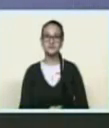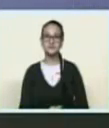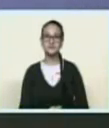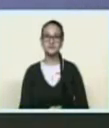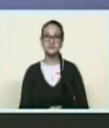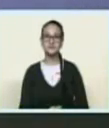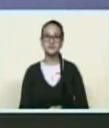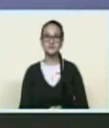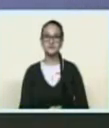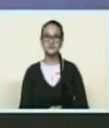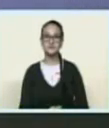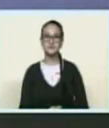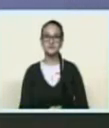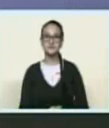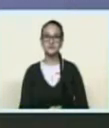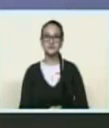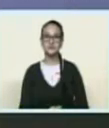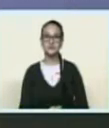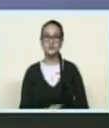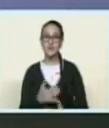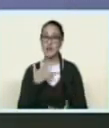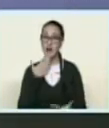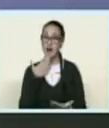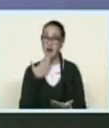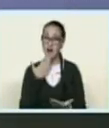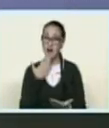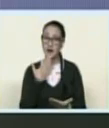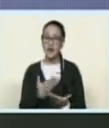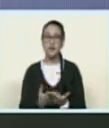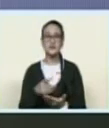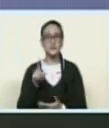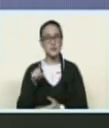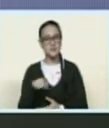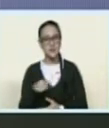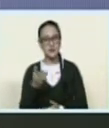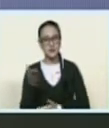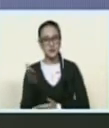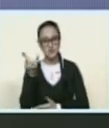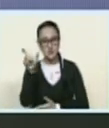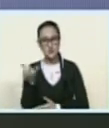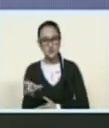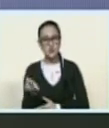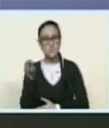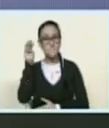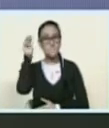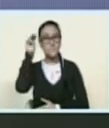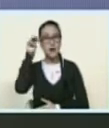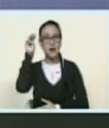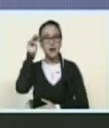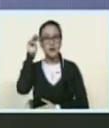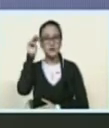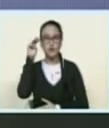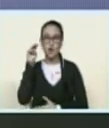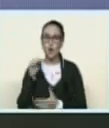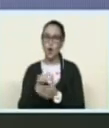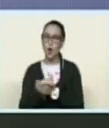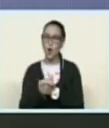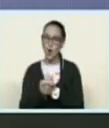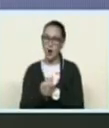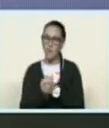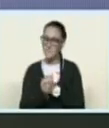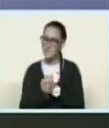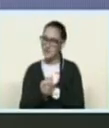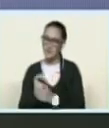Finalmente, quiero agradecer a un maestro, a un compañero de la vida,